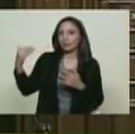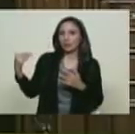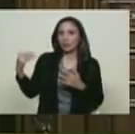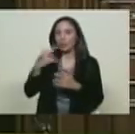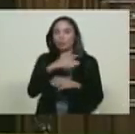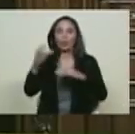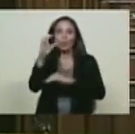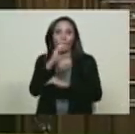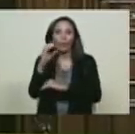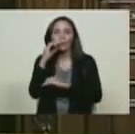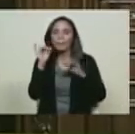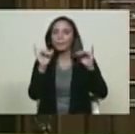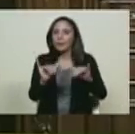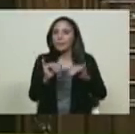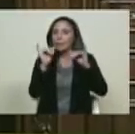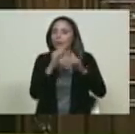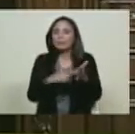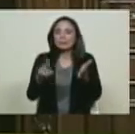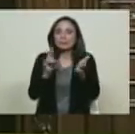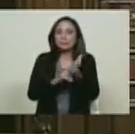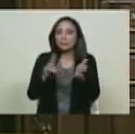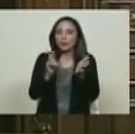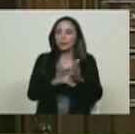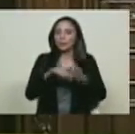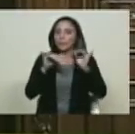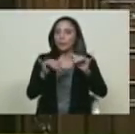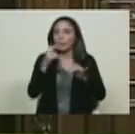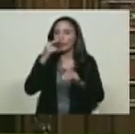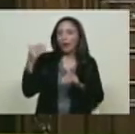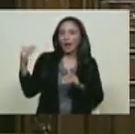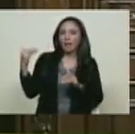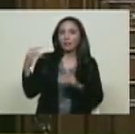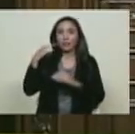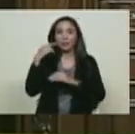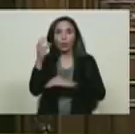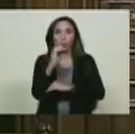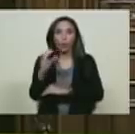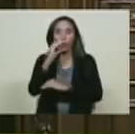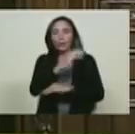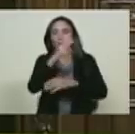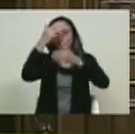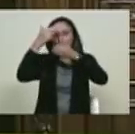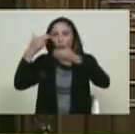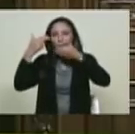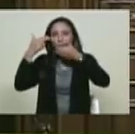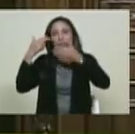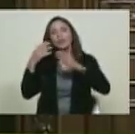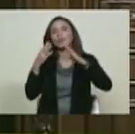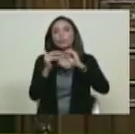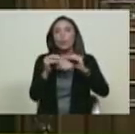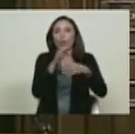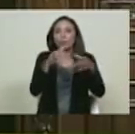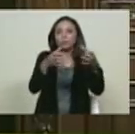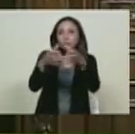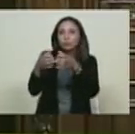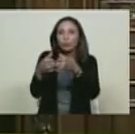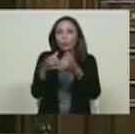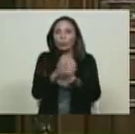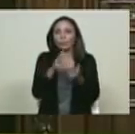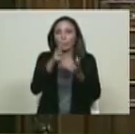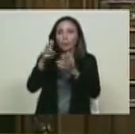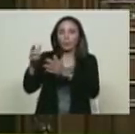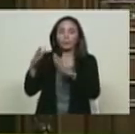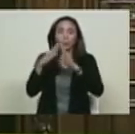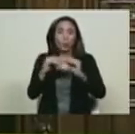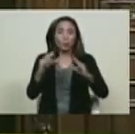Colombia donde se preparó el atentado terrorista, a los terroristas, la logística y todo lo que tuvo